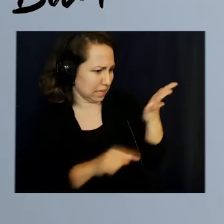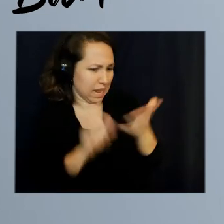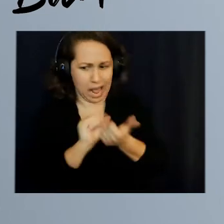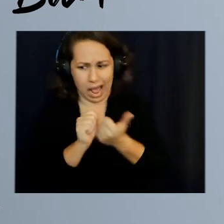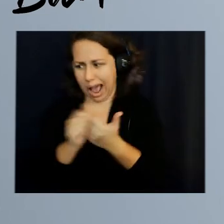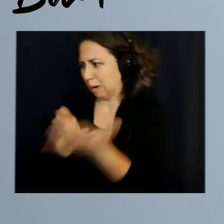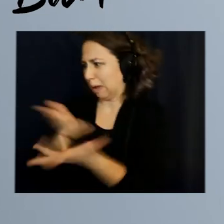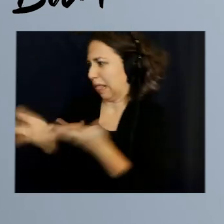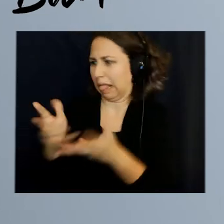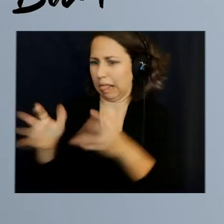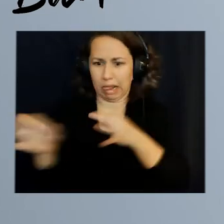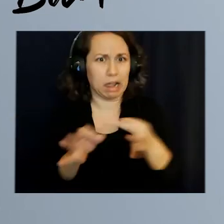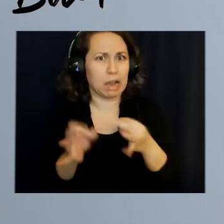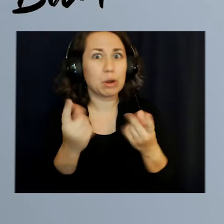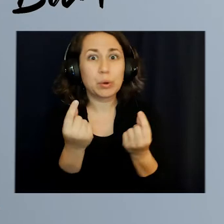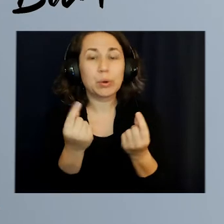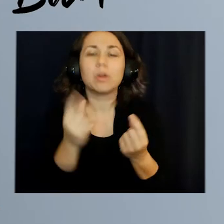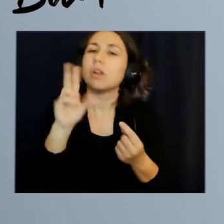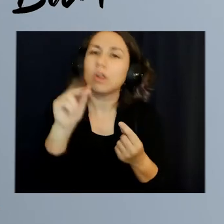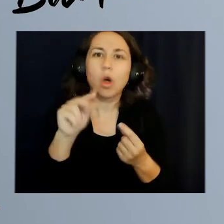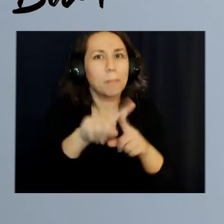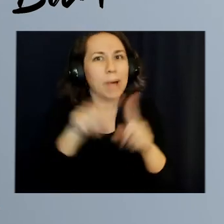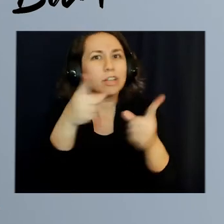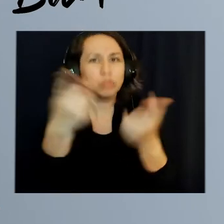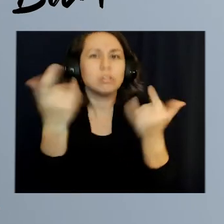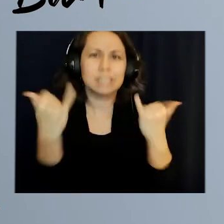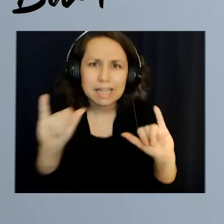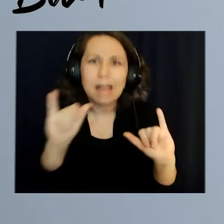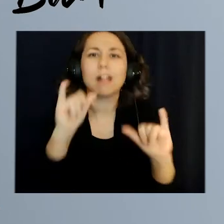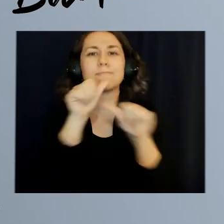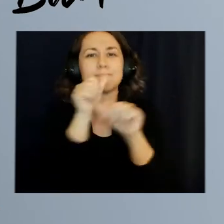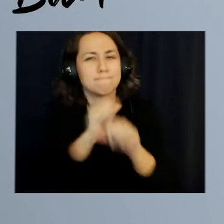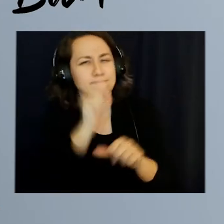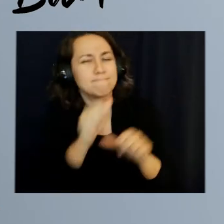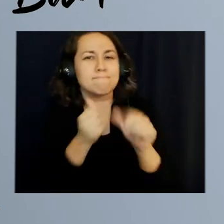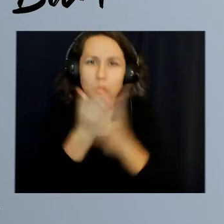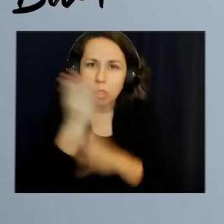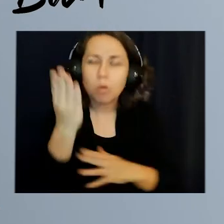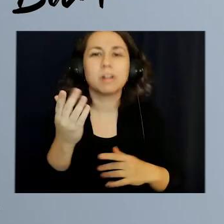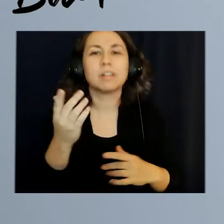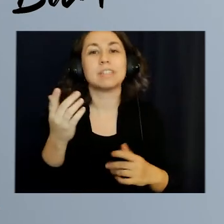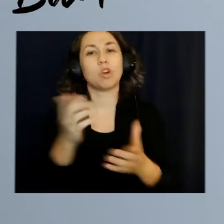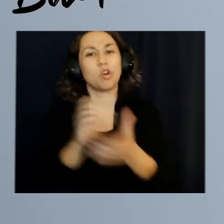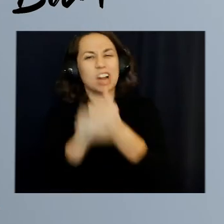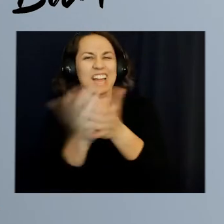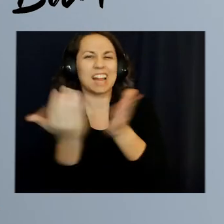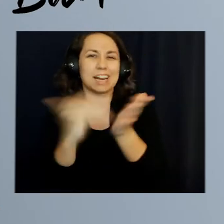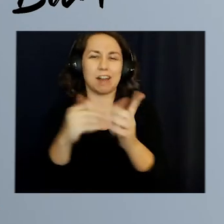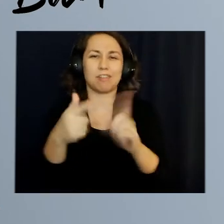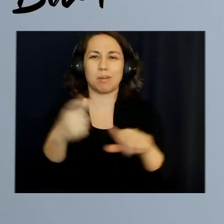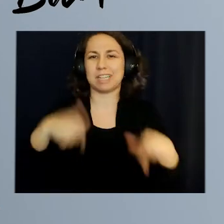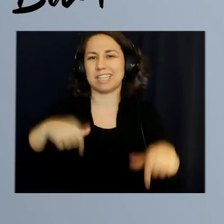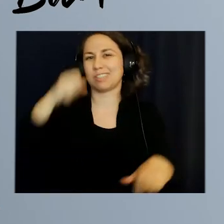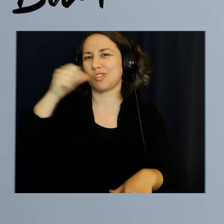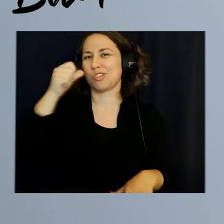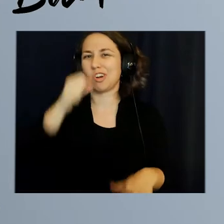make it work. And yet, here you are. So, congratulations once again from this chick out here in